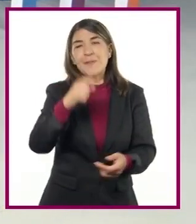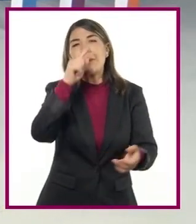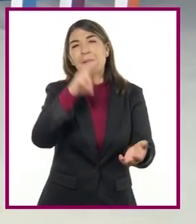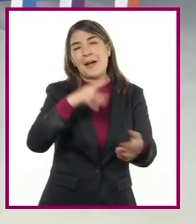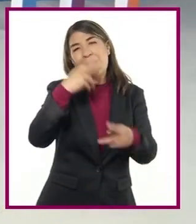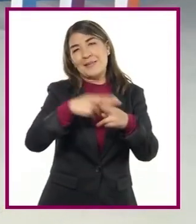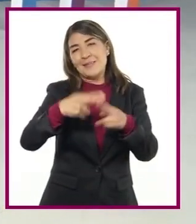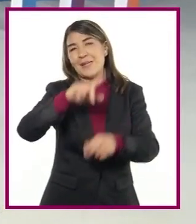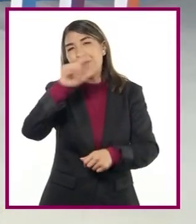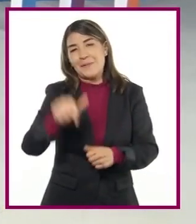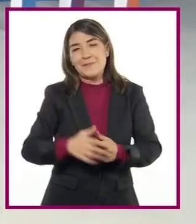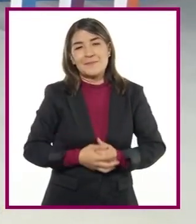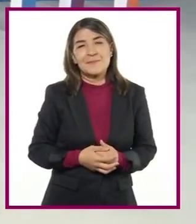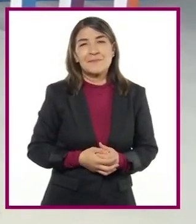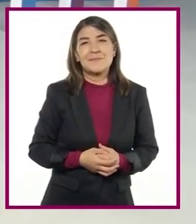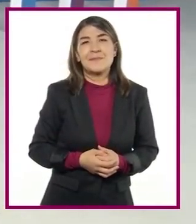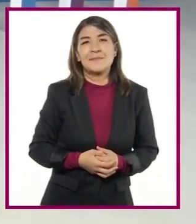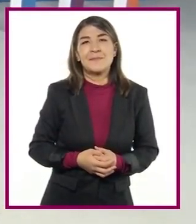¡Hasta luego!